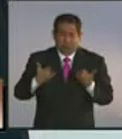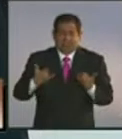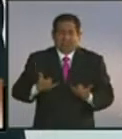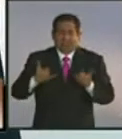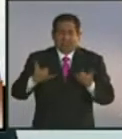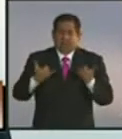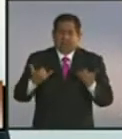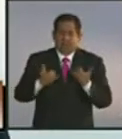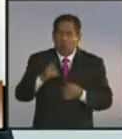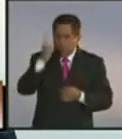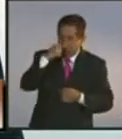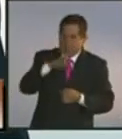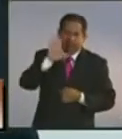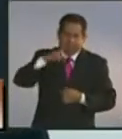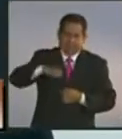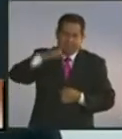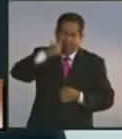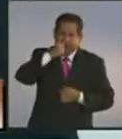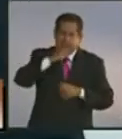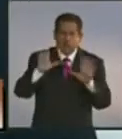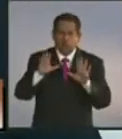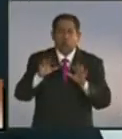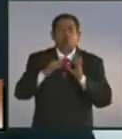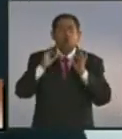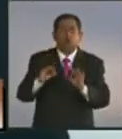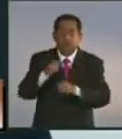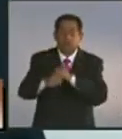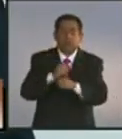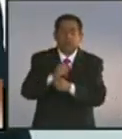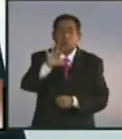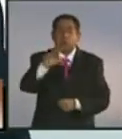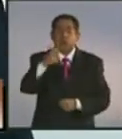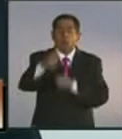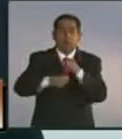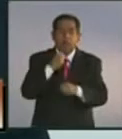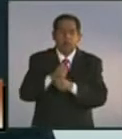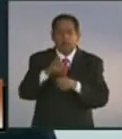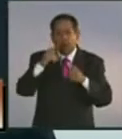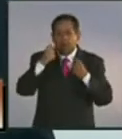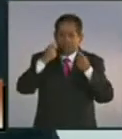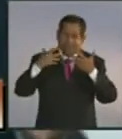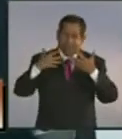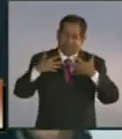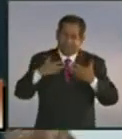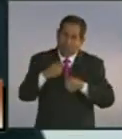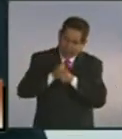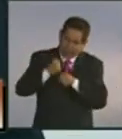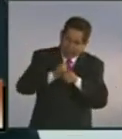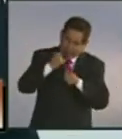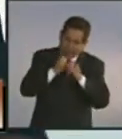jovencito, aparento más edad, tengo nada más 58 años, lo que pasa es que estoy aflojado en